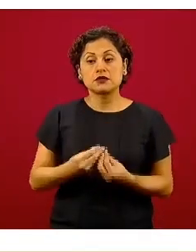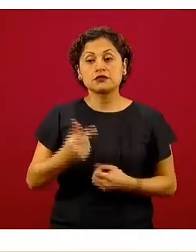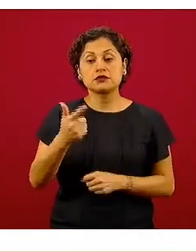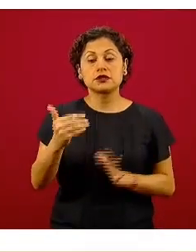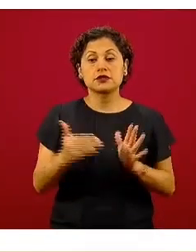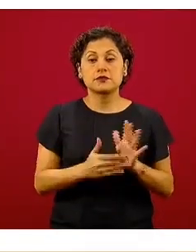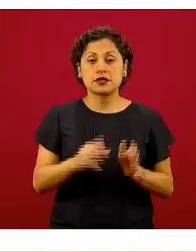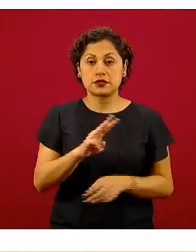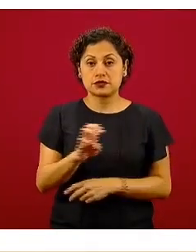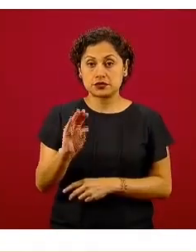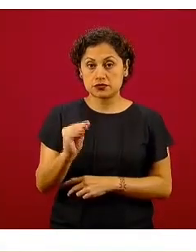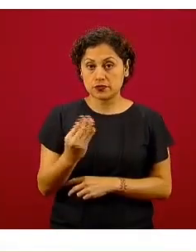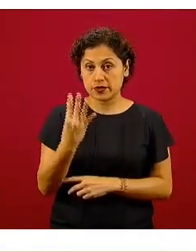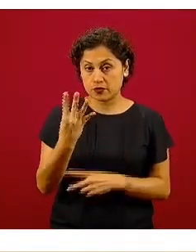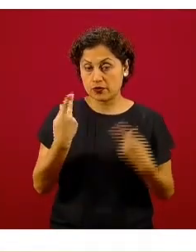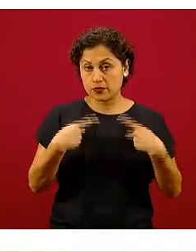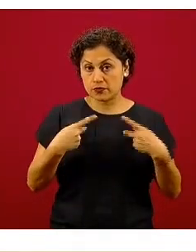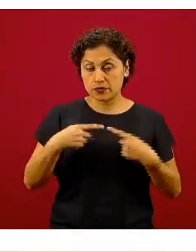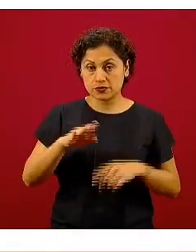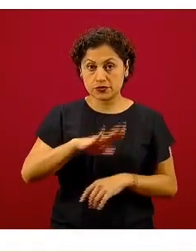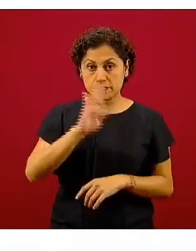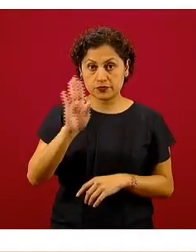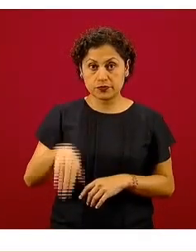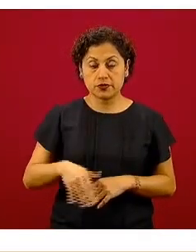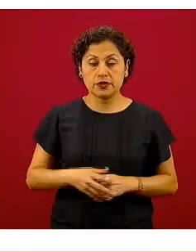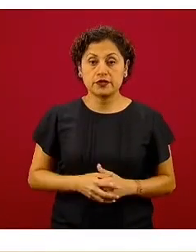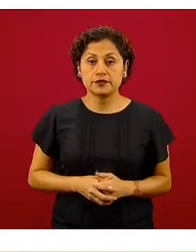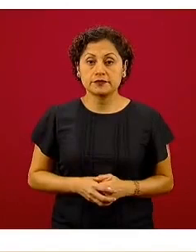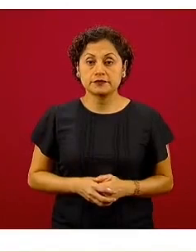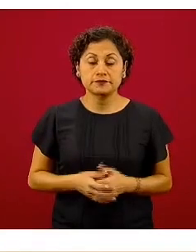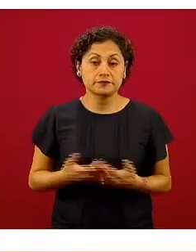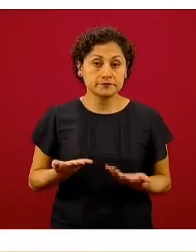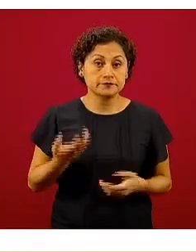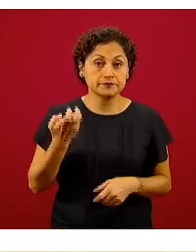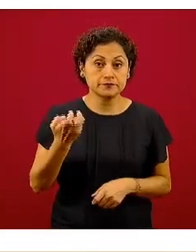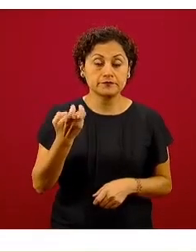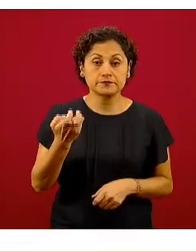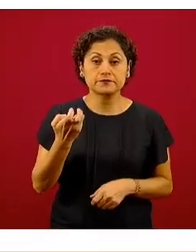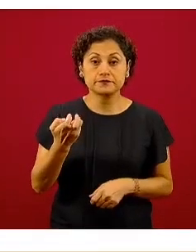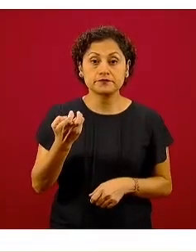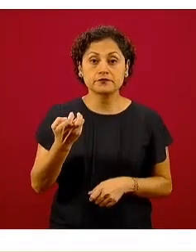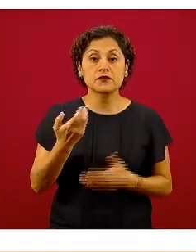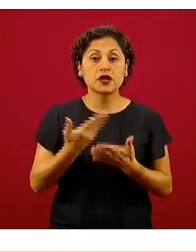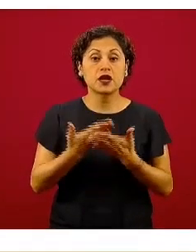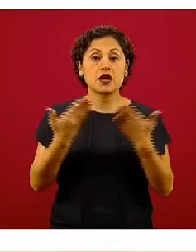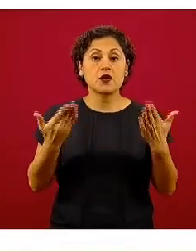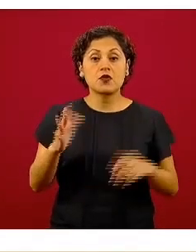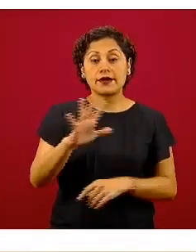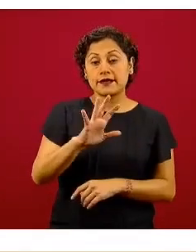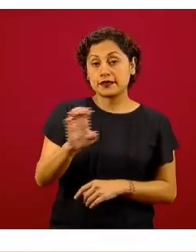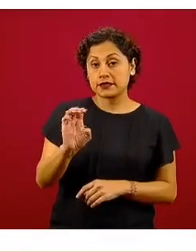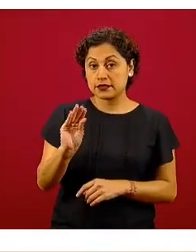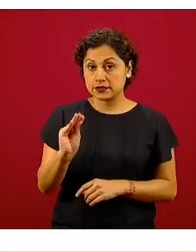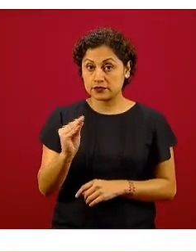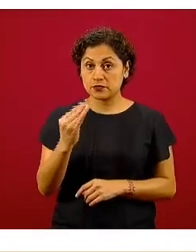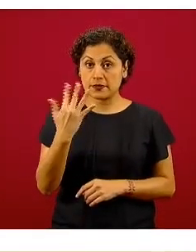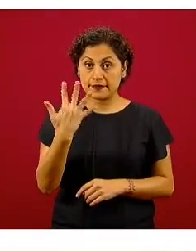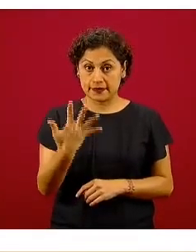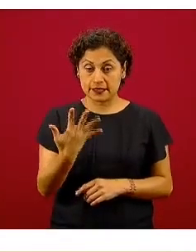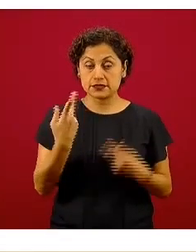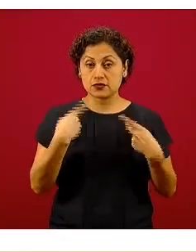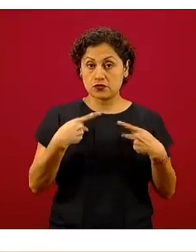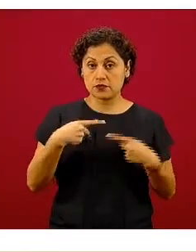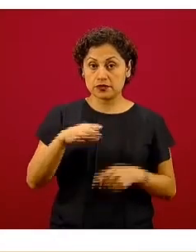7.394 defunciones, teniendo en cuenta que el día de hoy hay todavía 595 defunciones